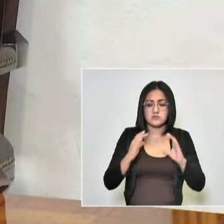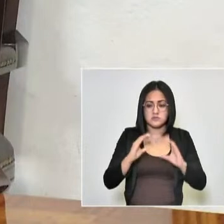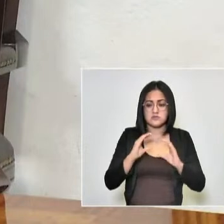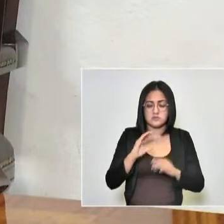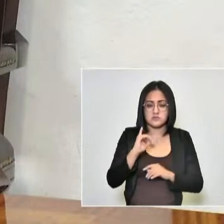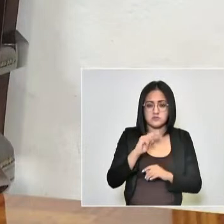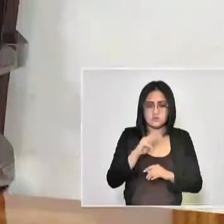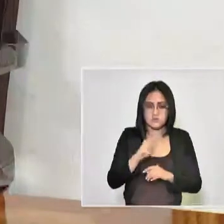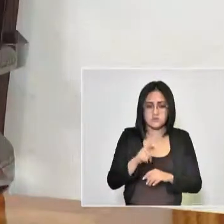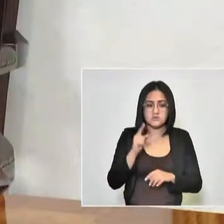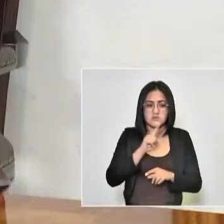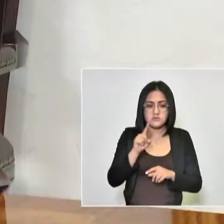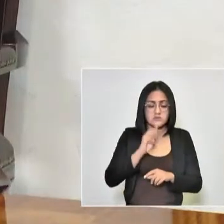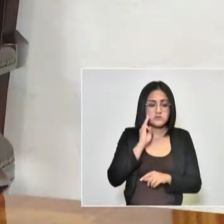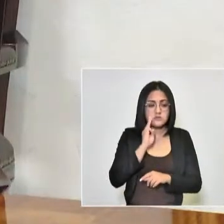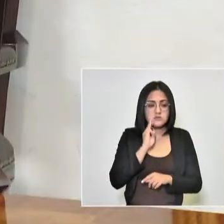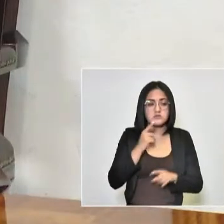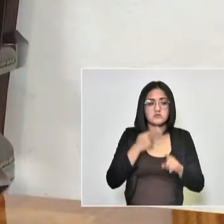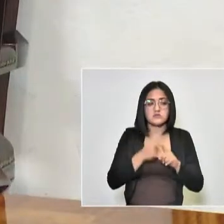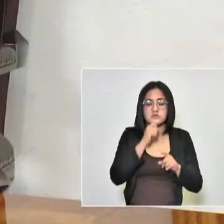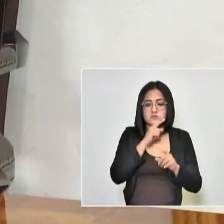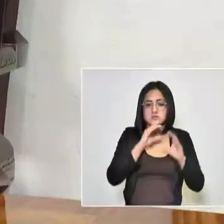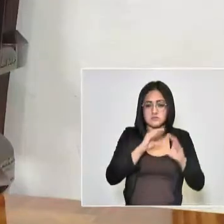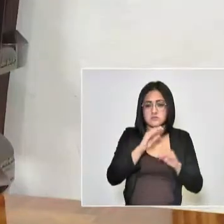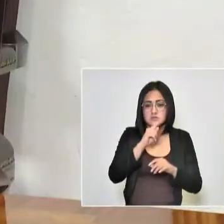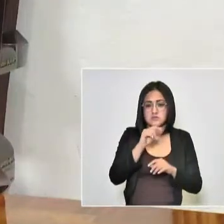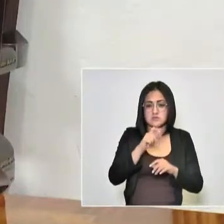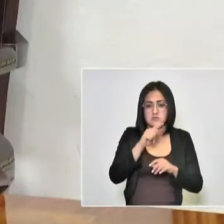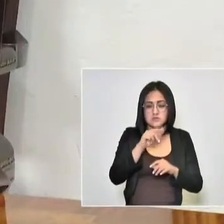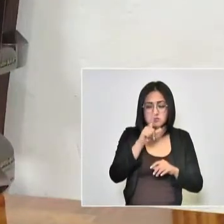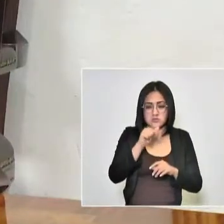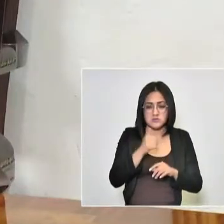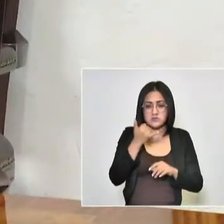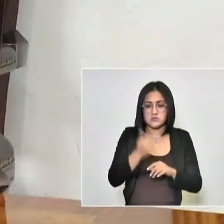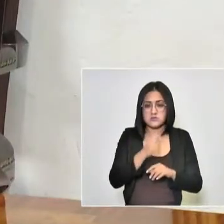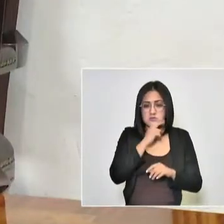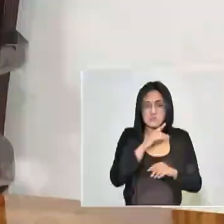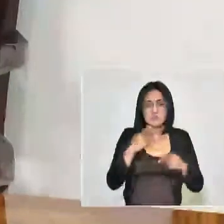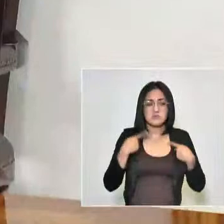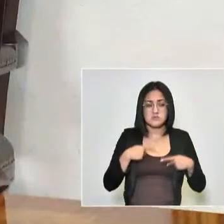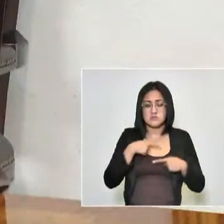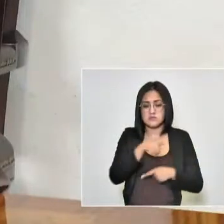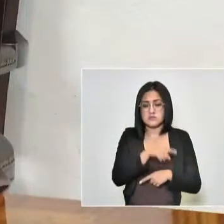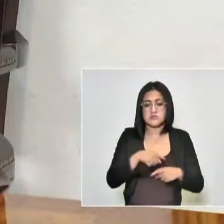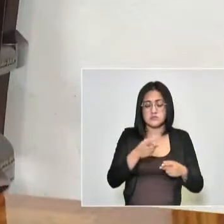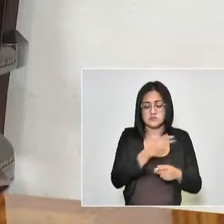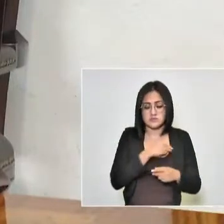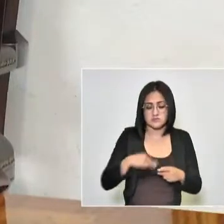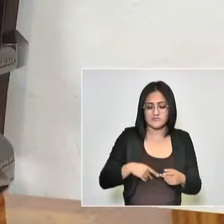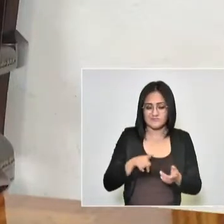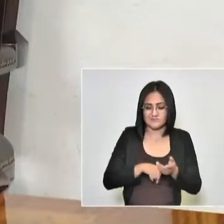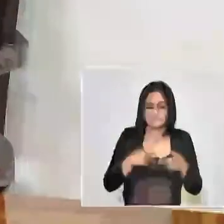Protección Civil de Zacatlán, por Protección Civil de Tetela de Ocampo y por voluntarios del municipio.